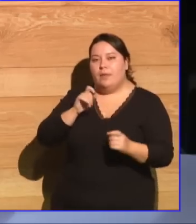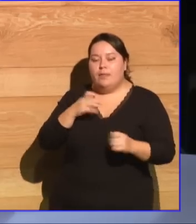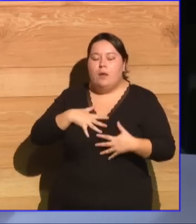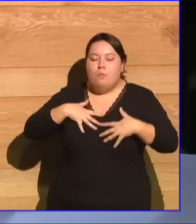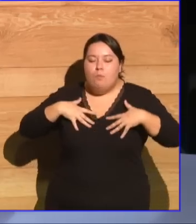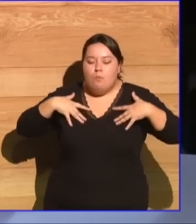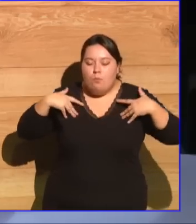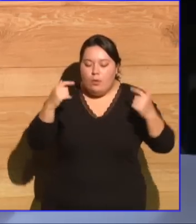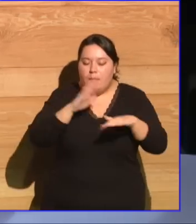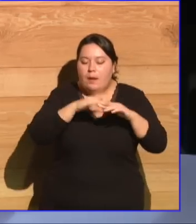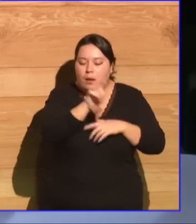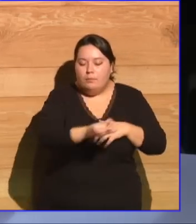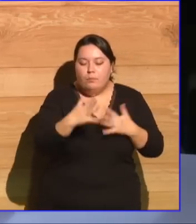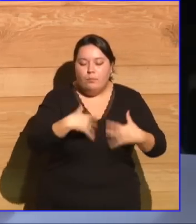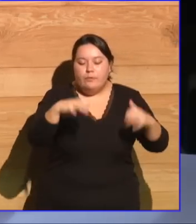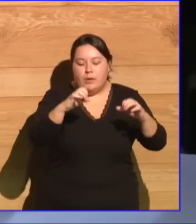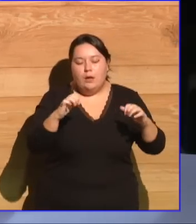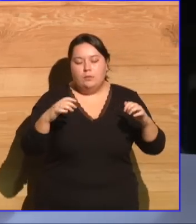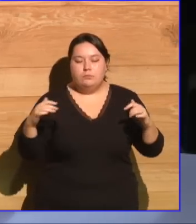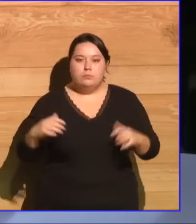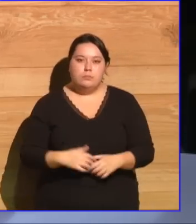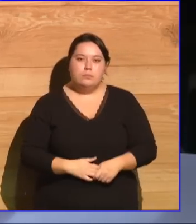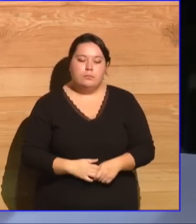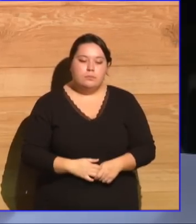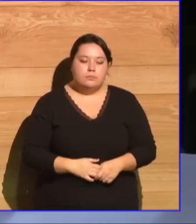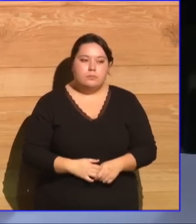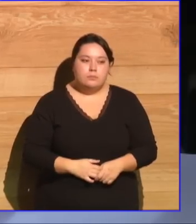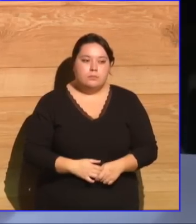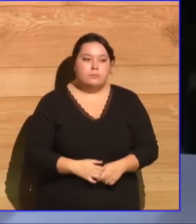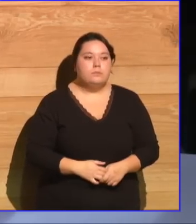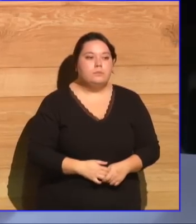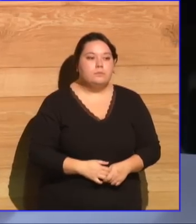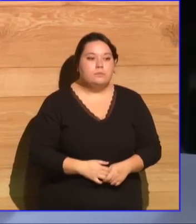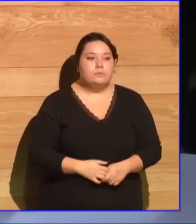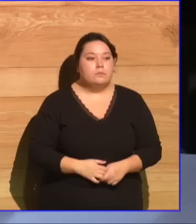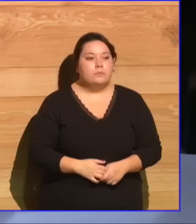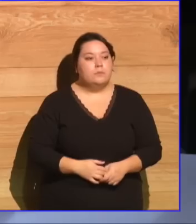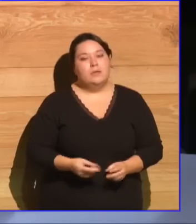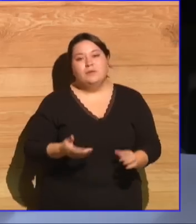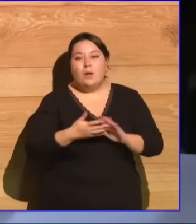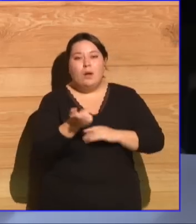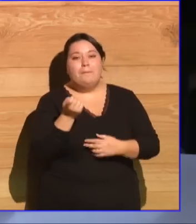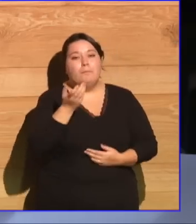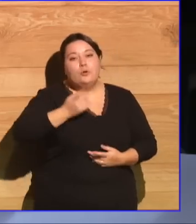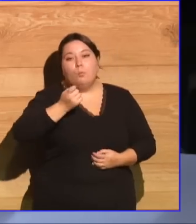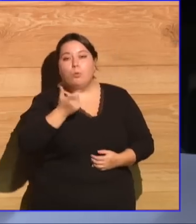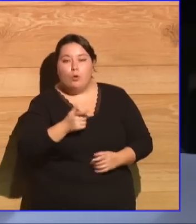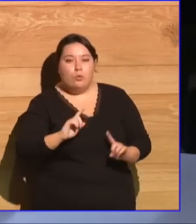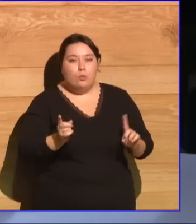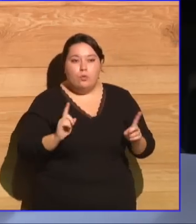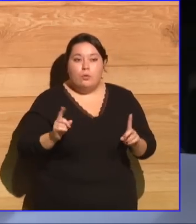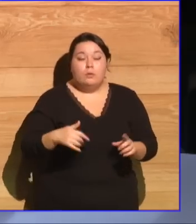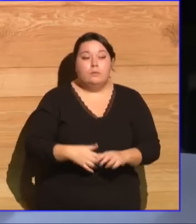en las audiencias masivas. No es que se considere poco importante eso, sino